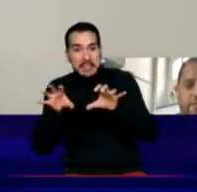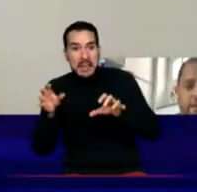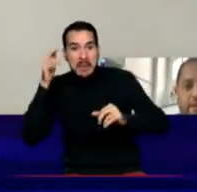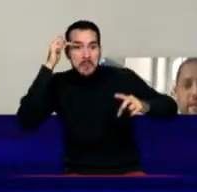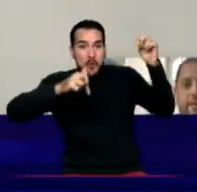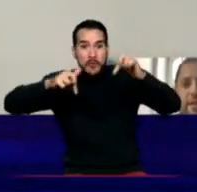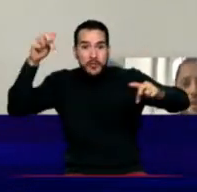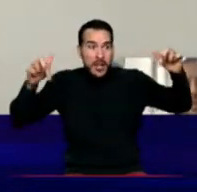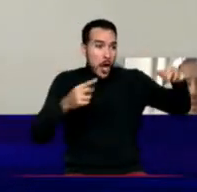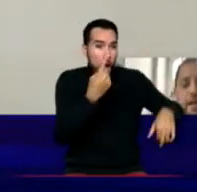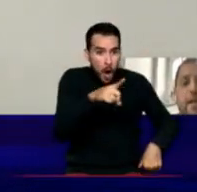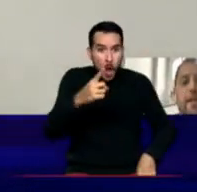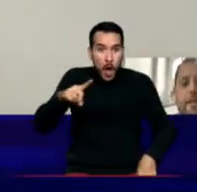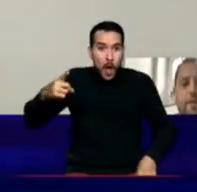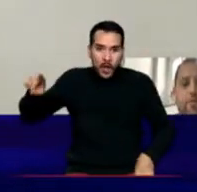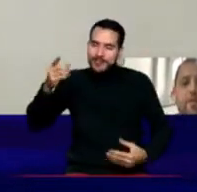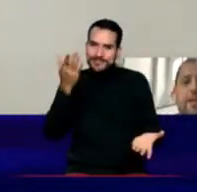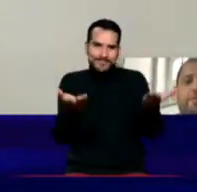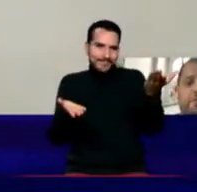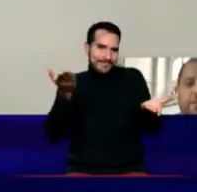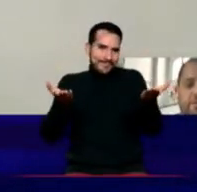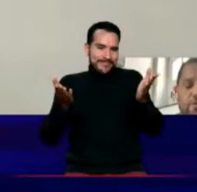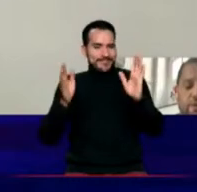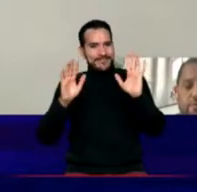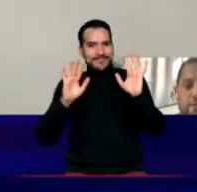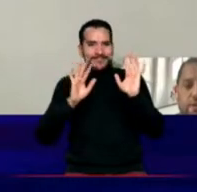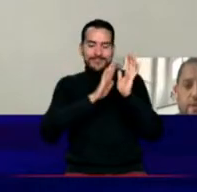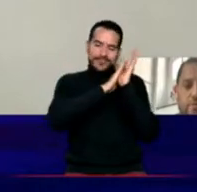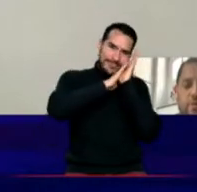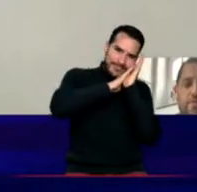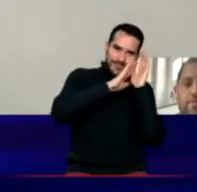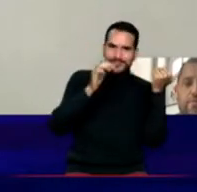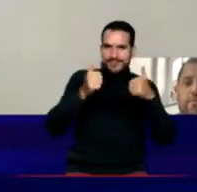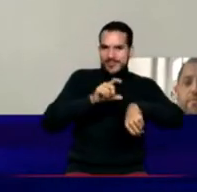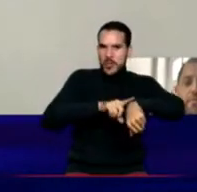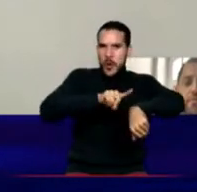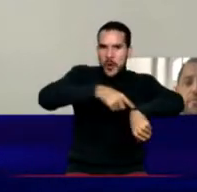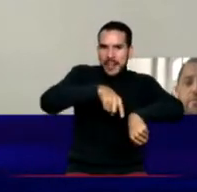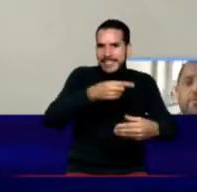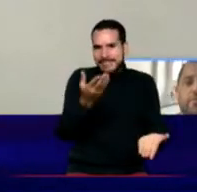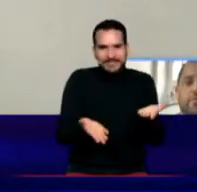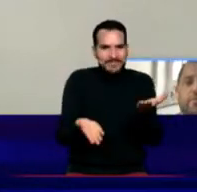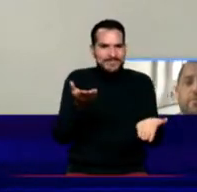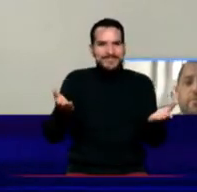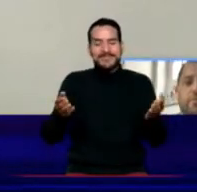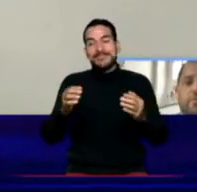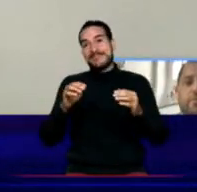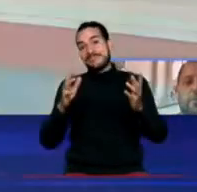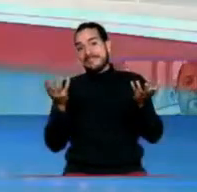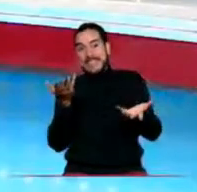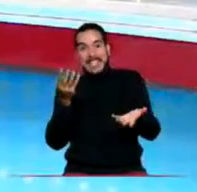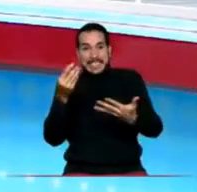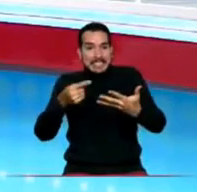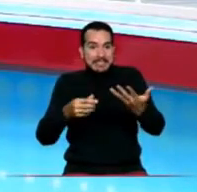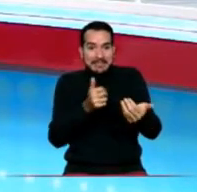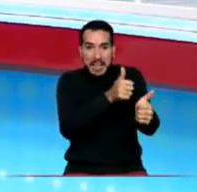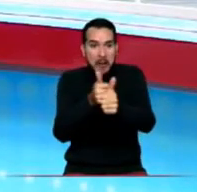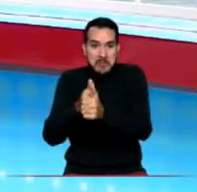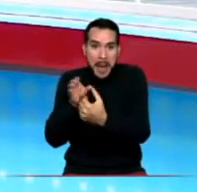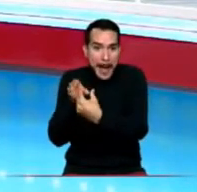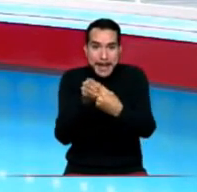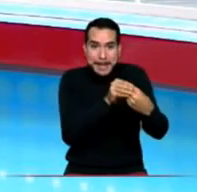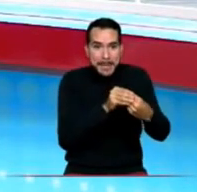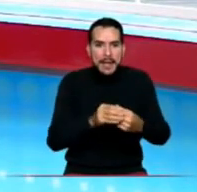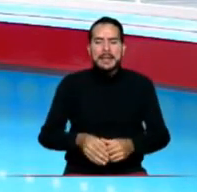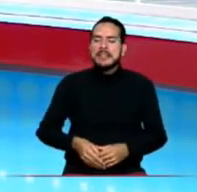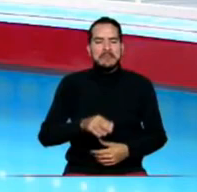para realizar en el día y en la noche que le permitan mejorar su calidad de sueño. Médico Miguel Arturo, neurólogo, finalmente